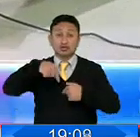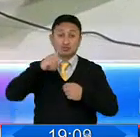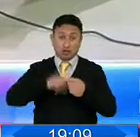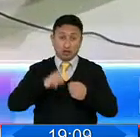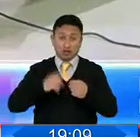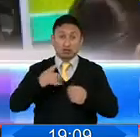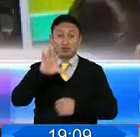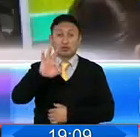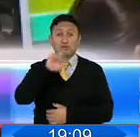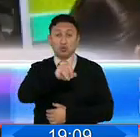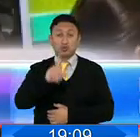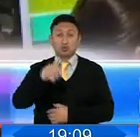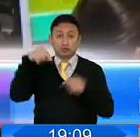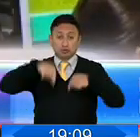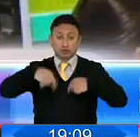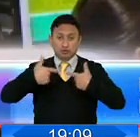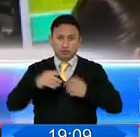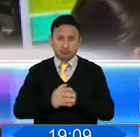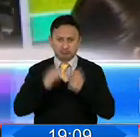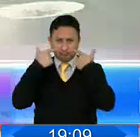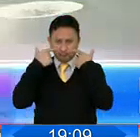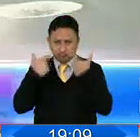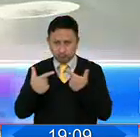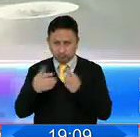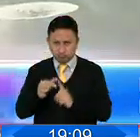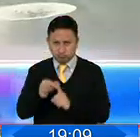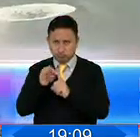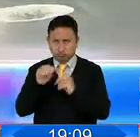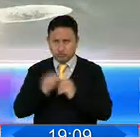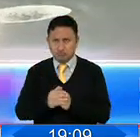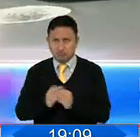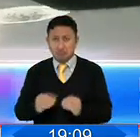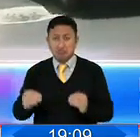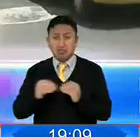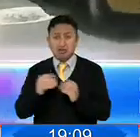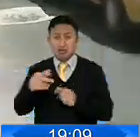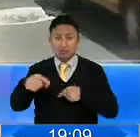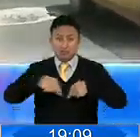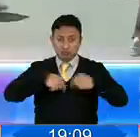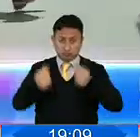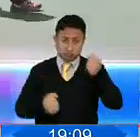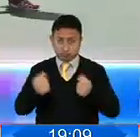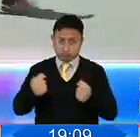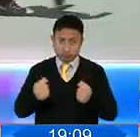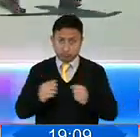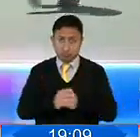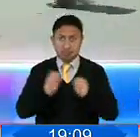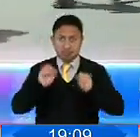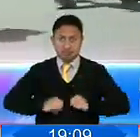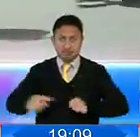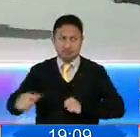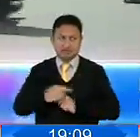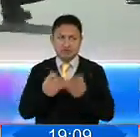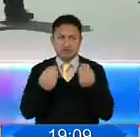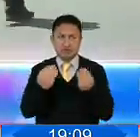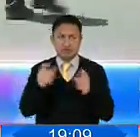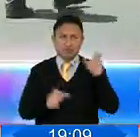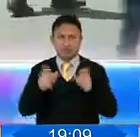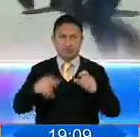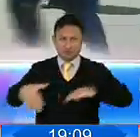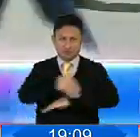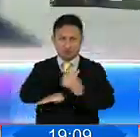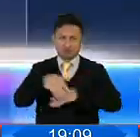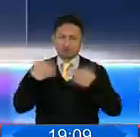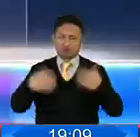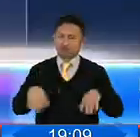el EQ911 tiene una especial vigilancia. Aunque no hubo mayor circulación vehicular, sí se reportó gran cantidad de ciudadanos en las